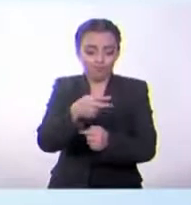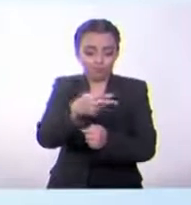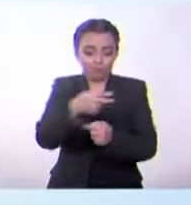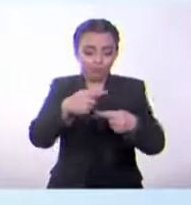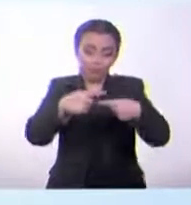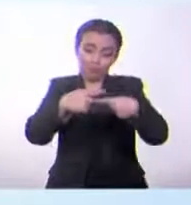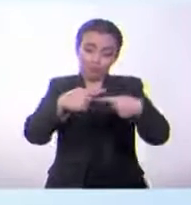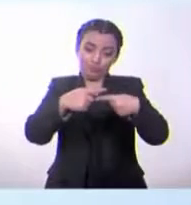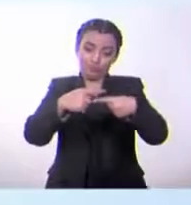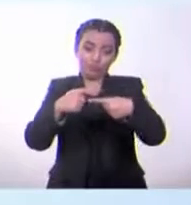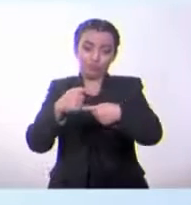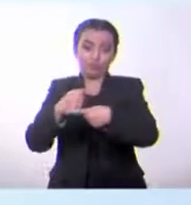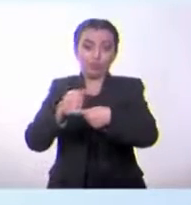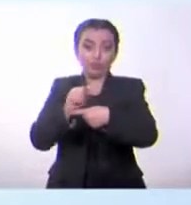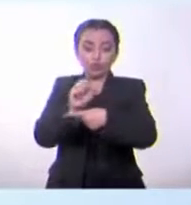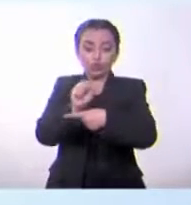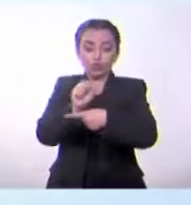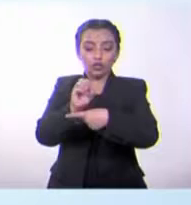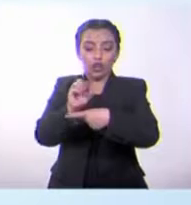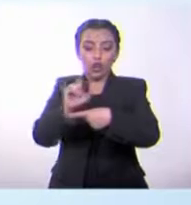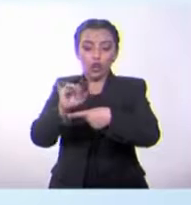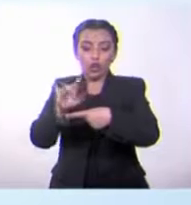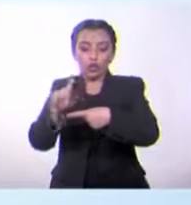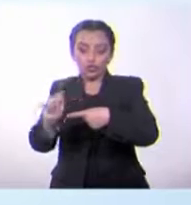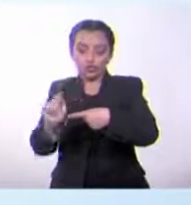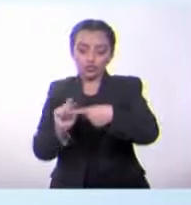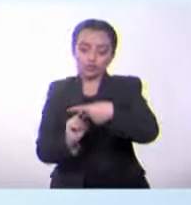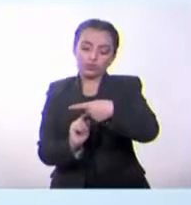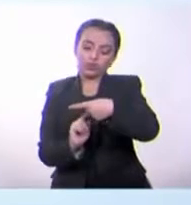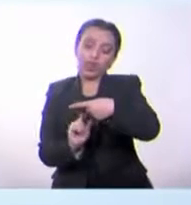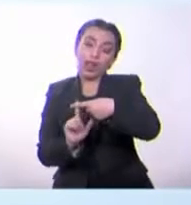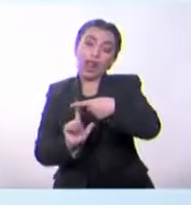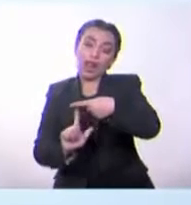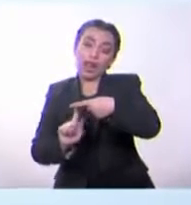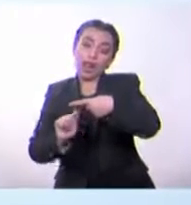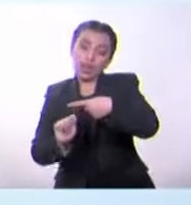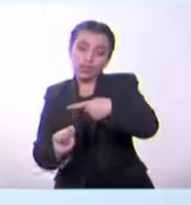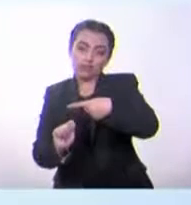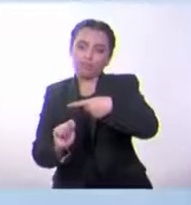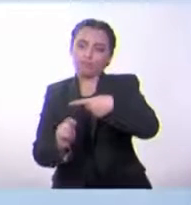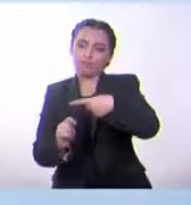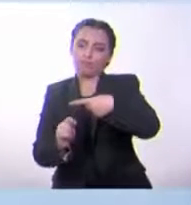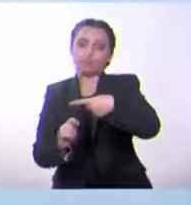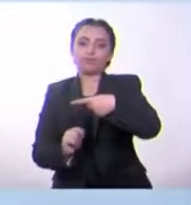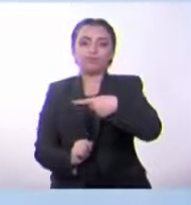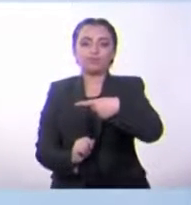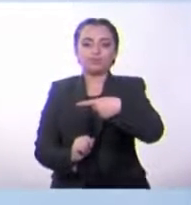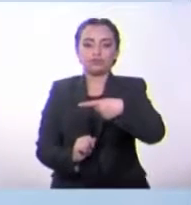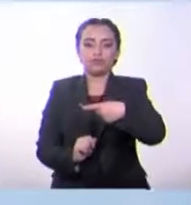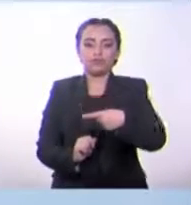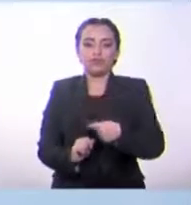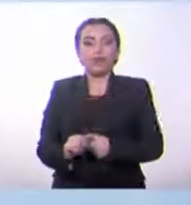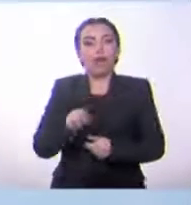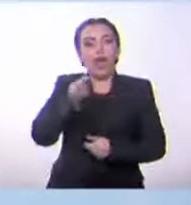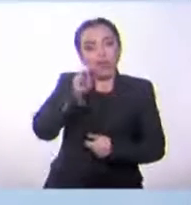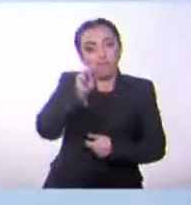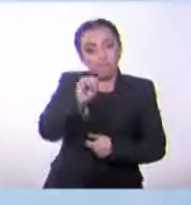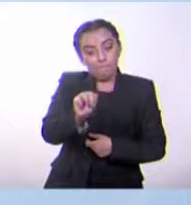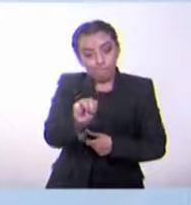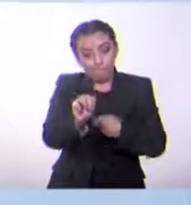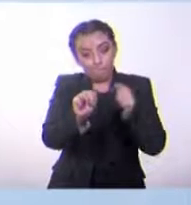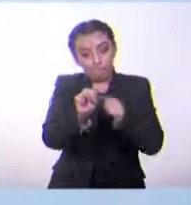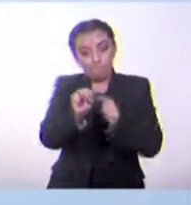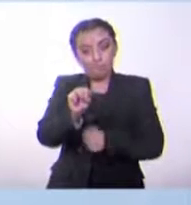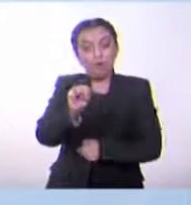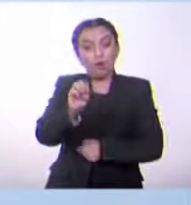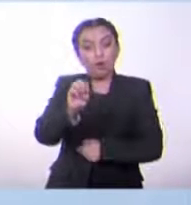Los moles de soluto se representan por una letra N minúscula. Y para calcularlos es necesario